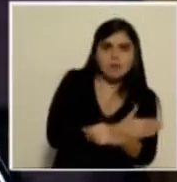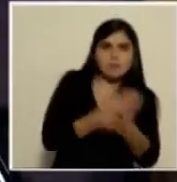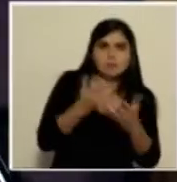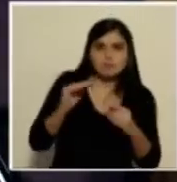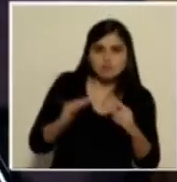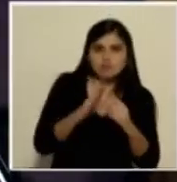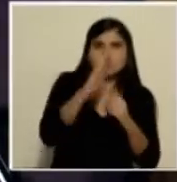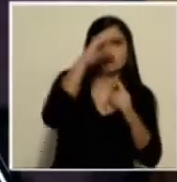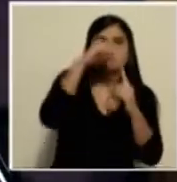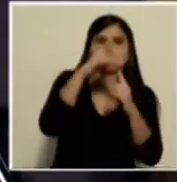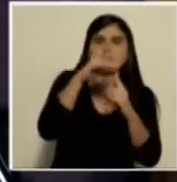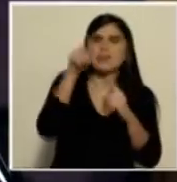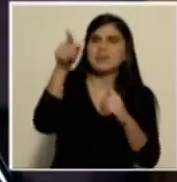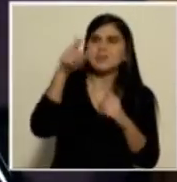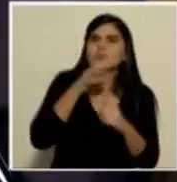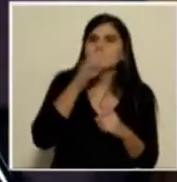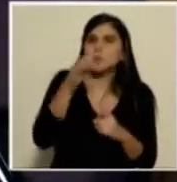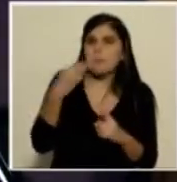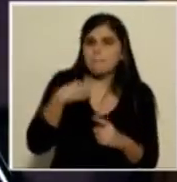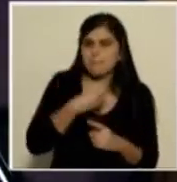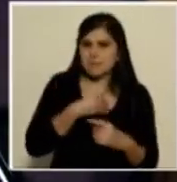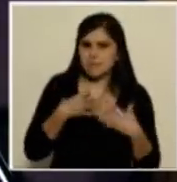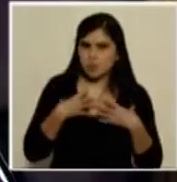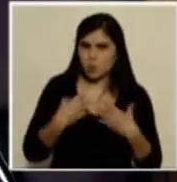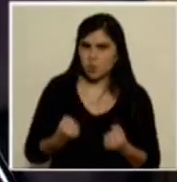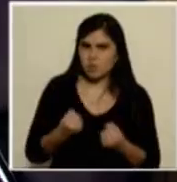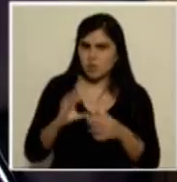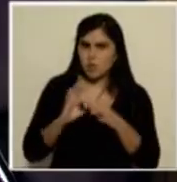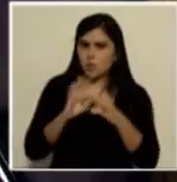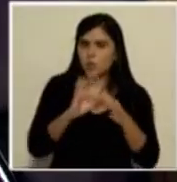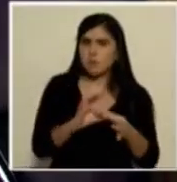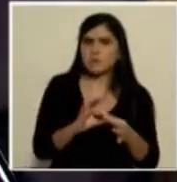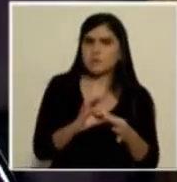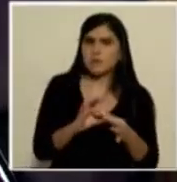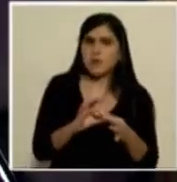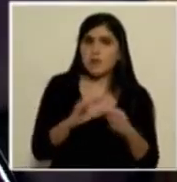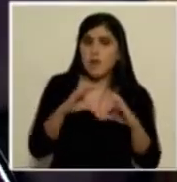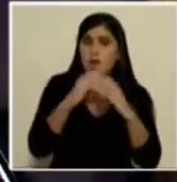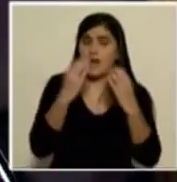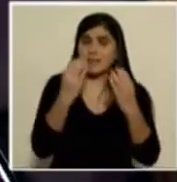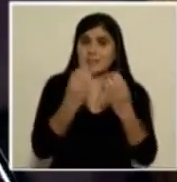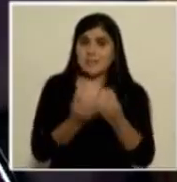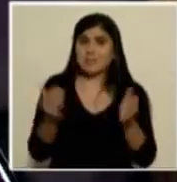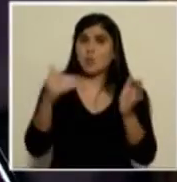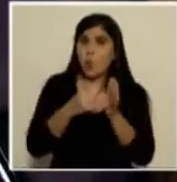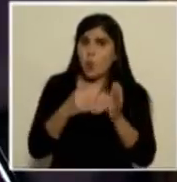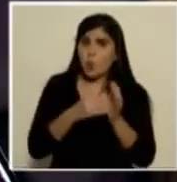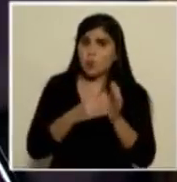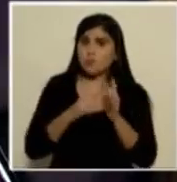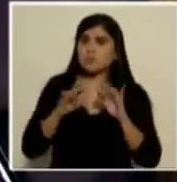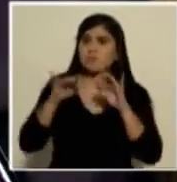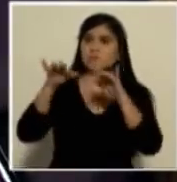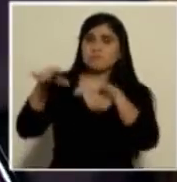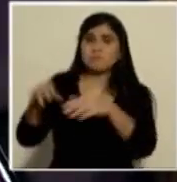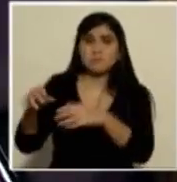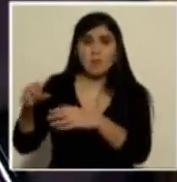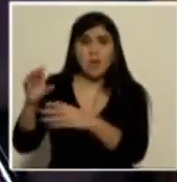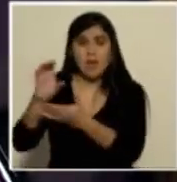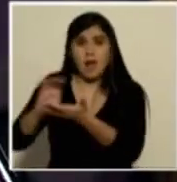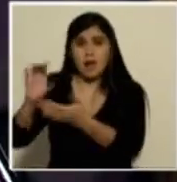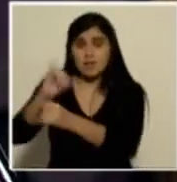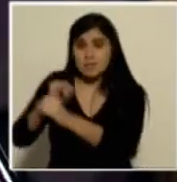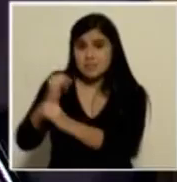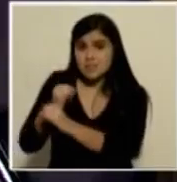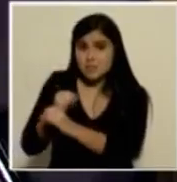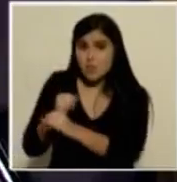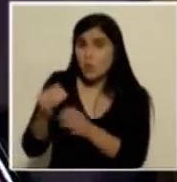Su criterio como ministro de Salud en este momento respecto al curso lectivo presencial es que se puede retomar en este momento o estas condiciones no la permiten